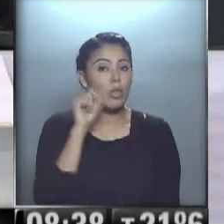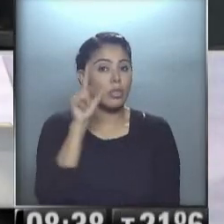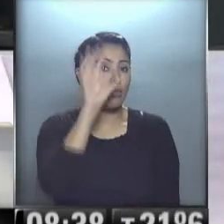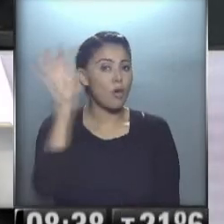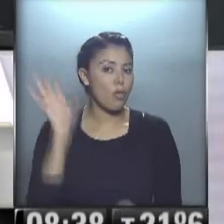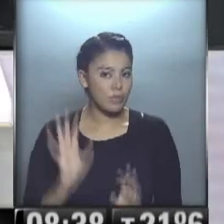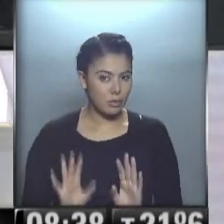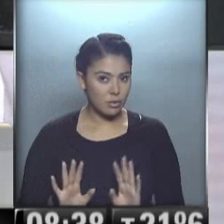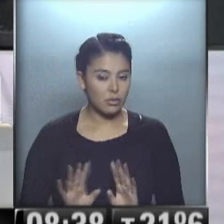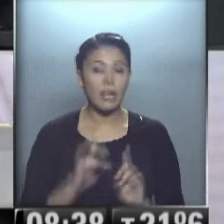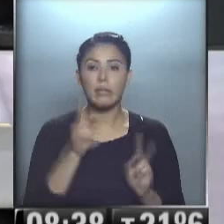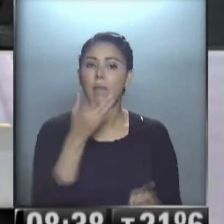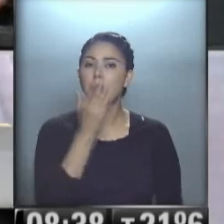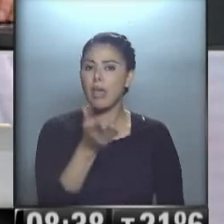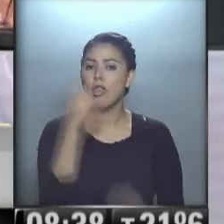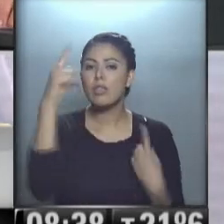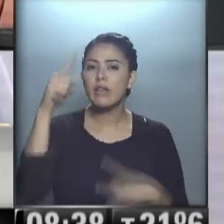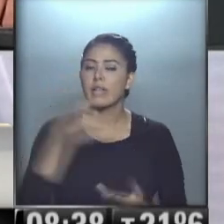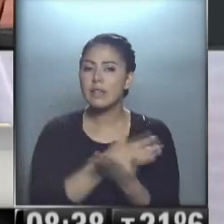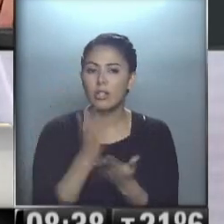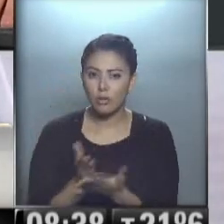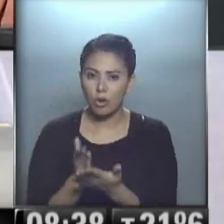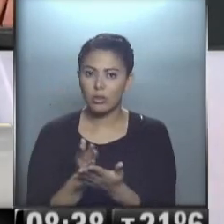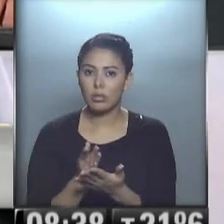provincias. Este reclamo a los diferentes sectores para